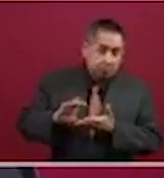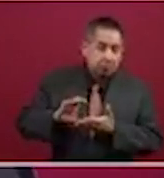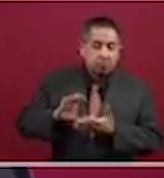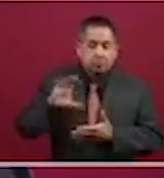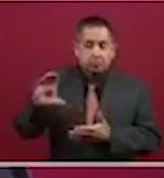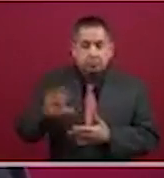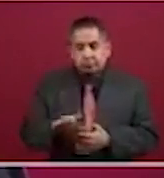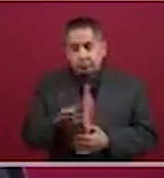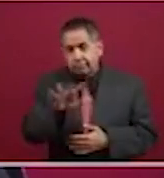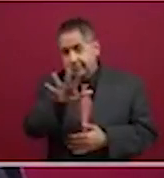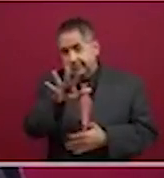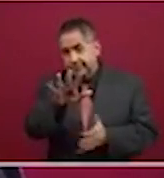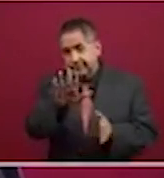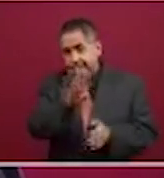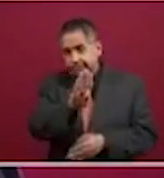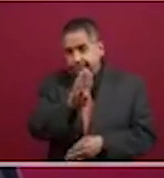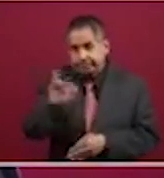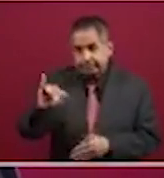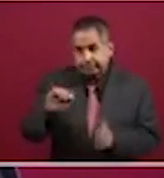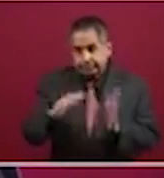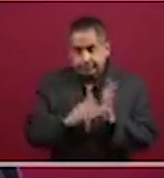a 5 billones